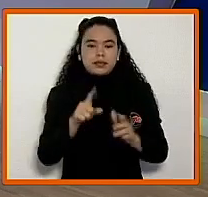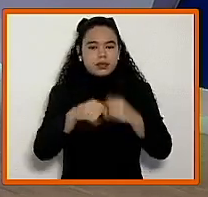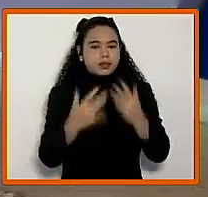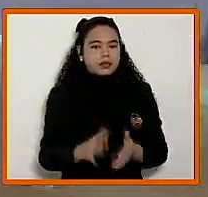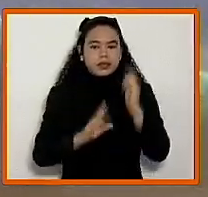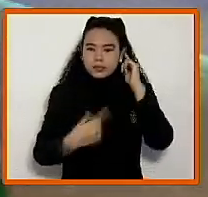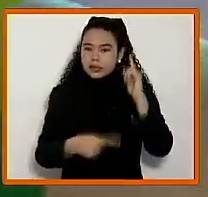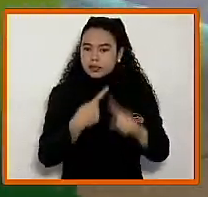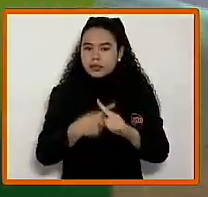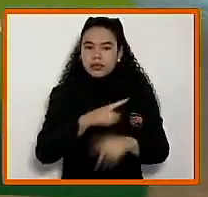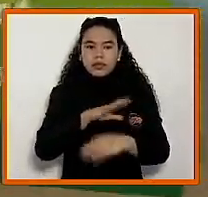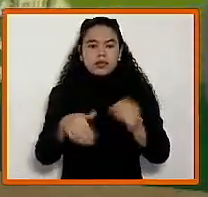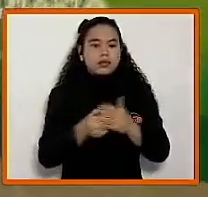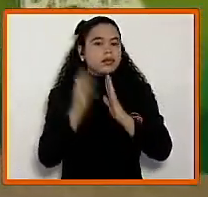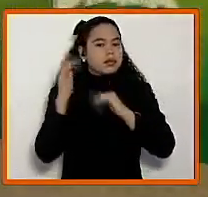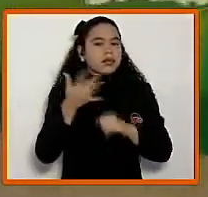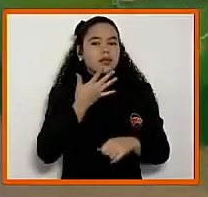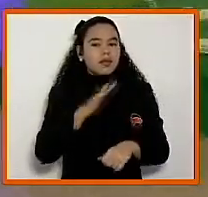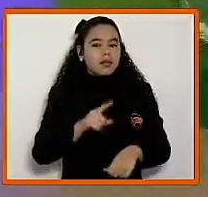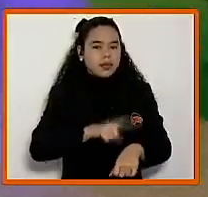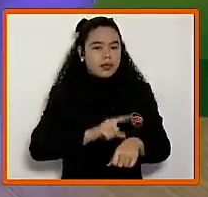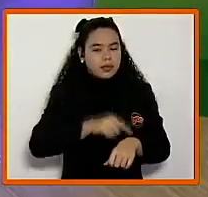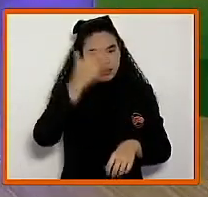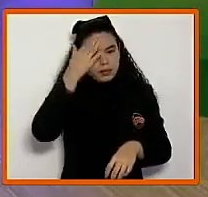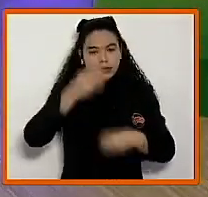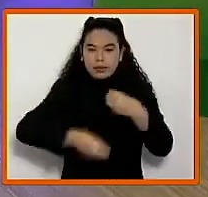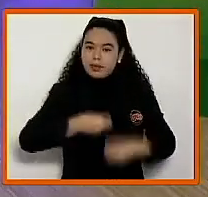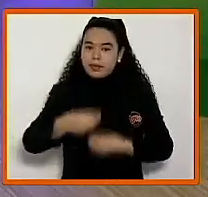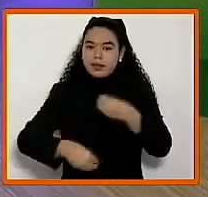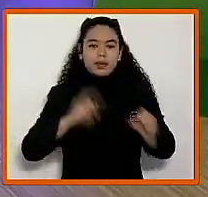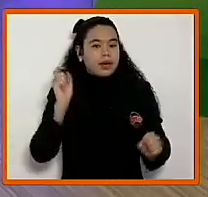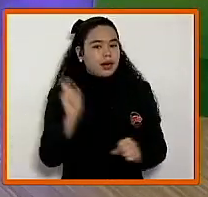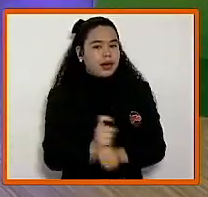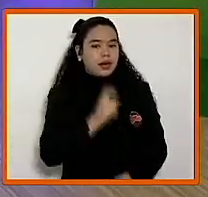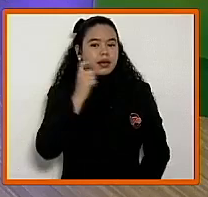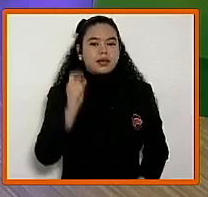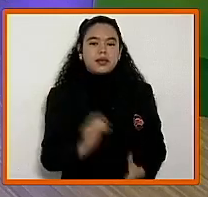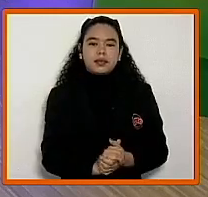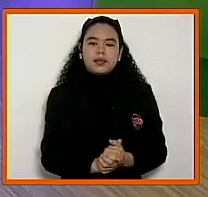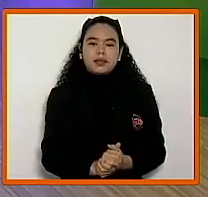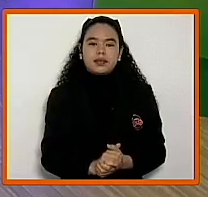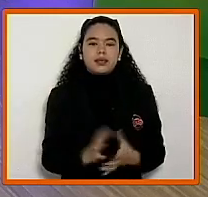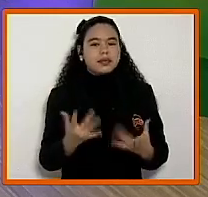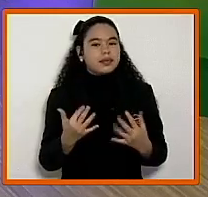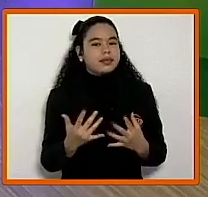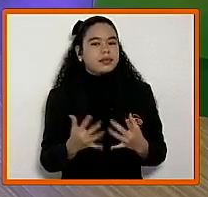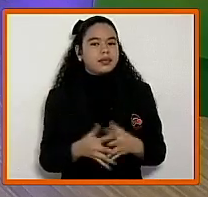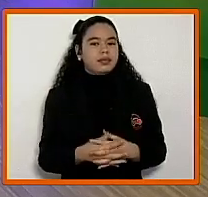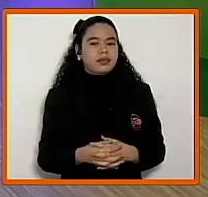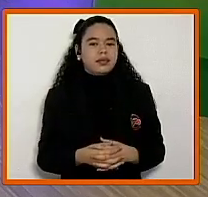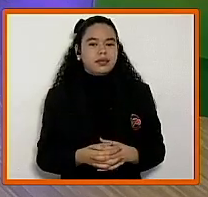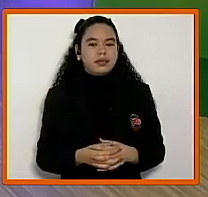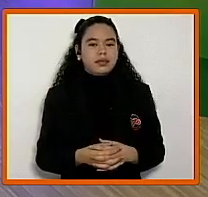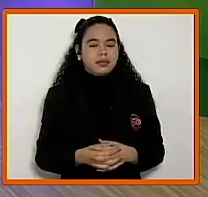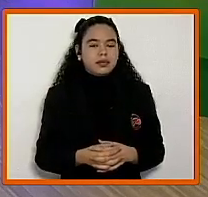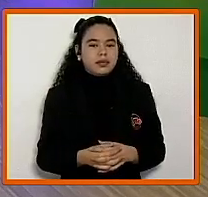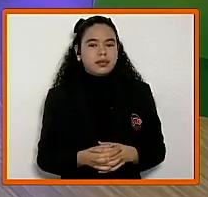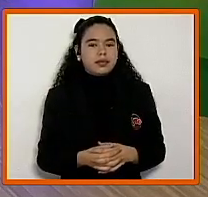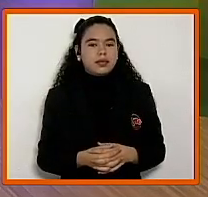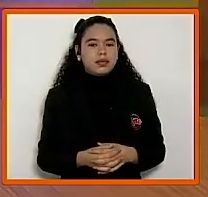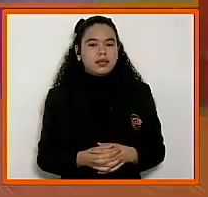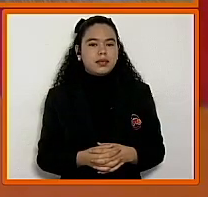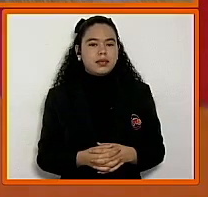para Multi X, te deseo mucha suerte porque llegó un momento de conocer tu esfera favorecida. Y esta es, atento,